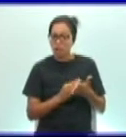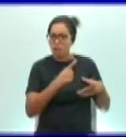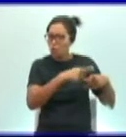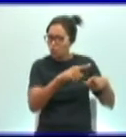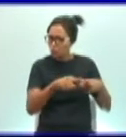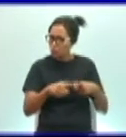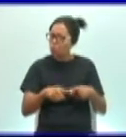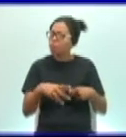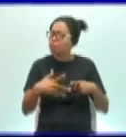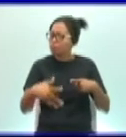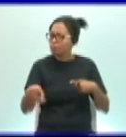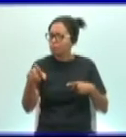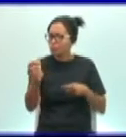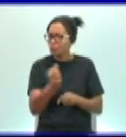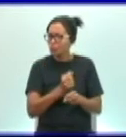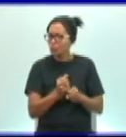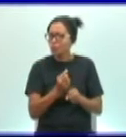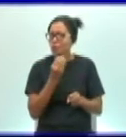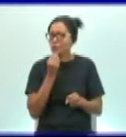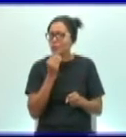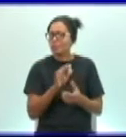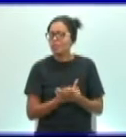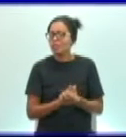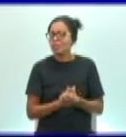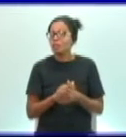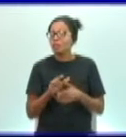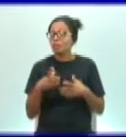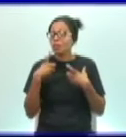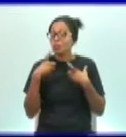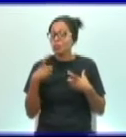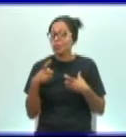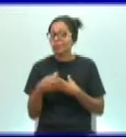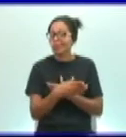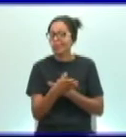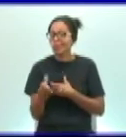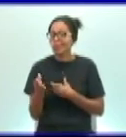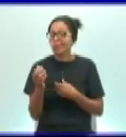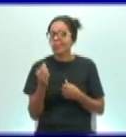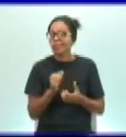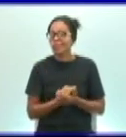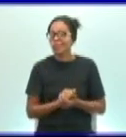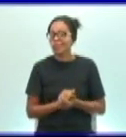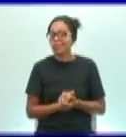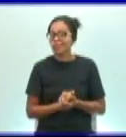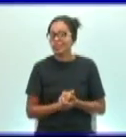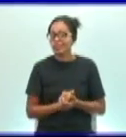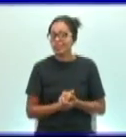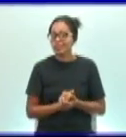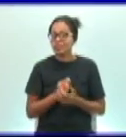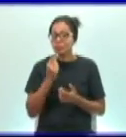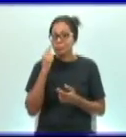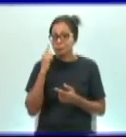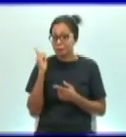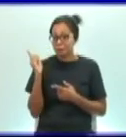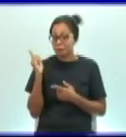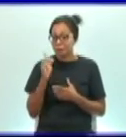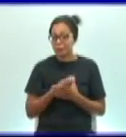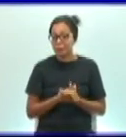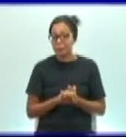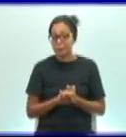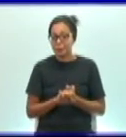ustedes pueden utilizar y eso es importante que ustedes lo tengan en cuenta. Ese es Abel Santamaría. Miren esta otra,